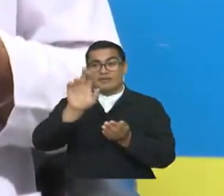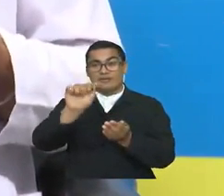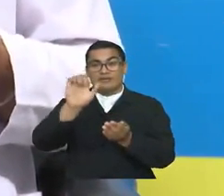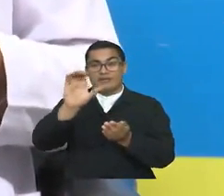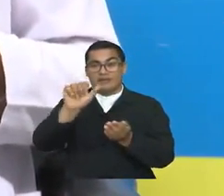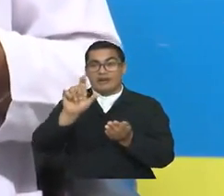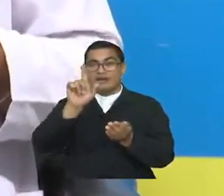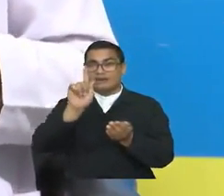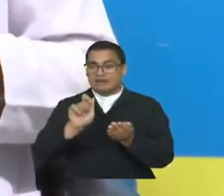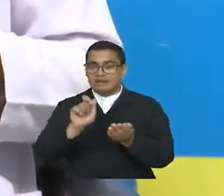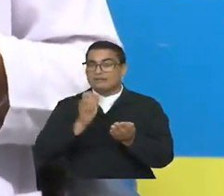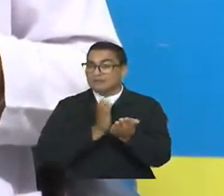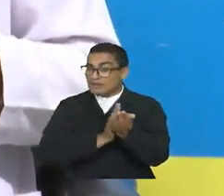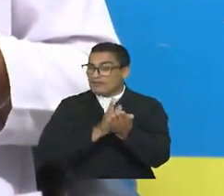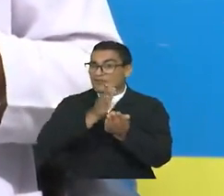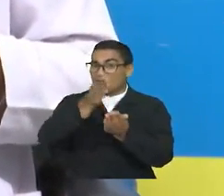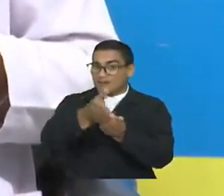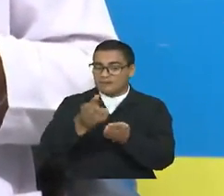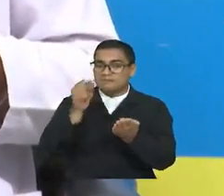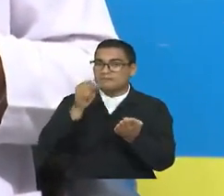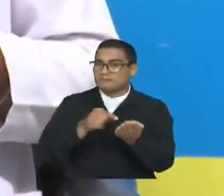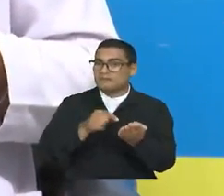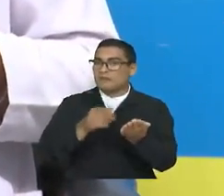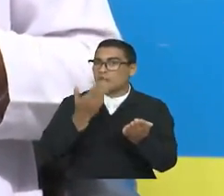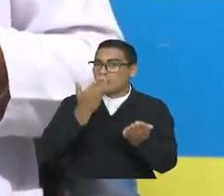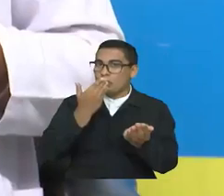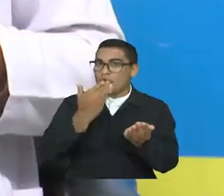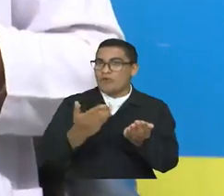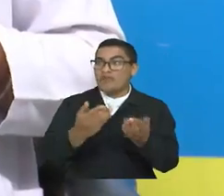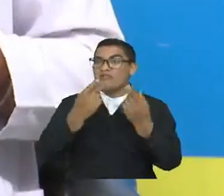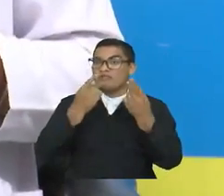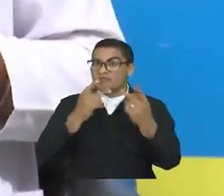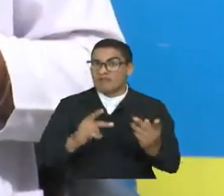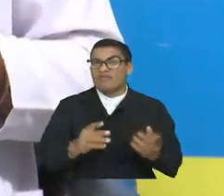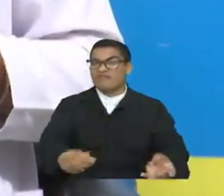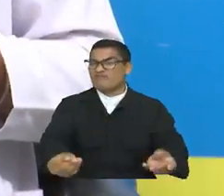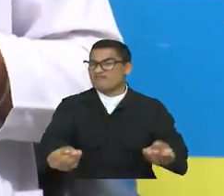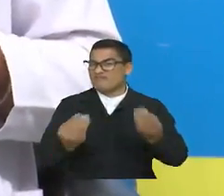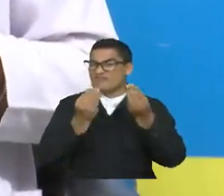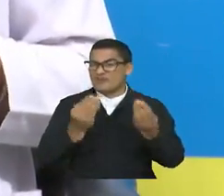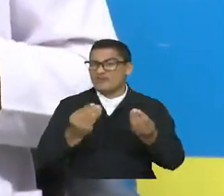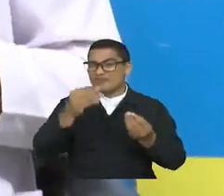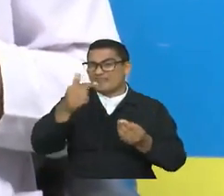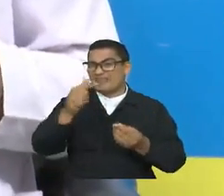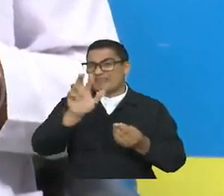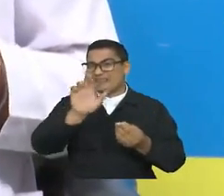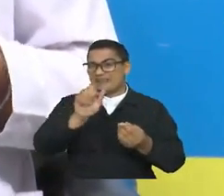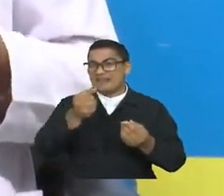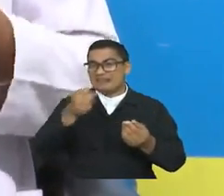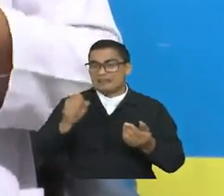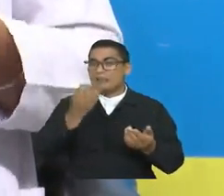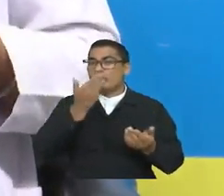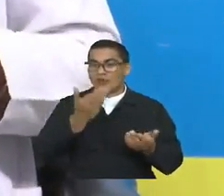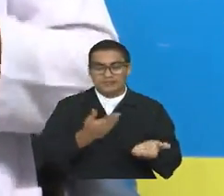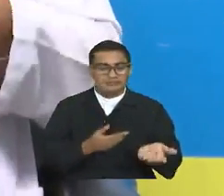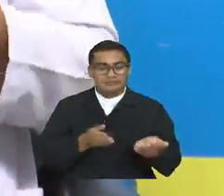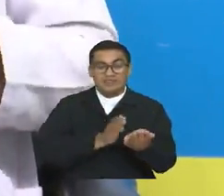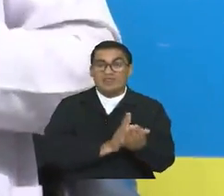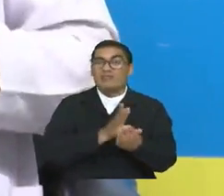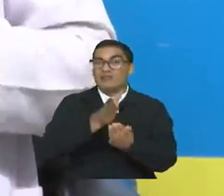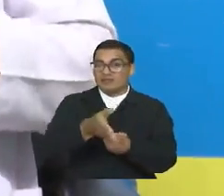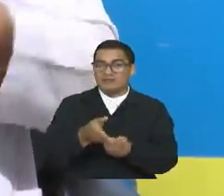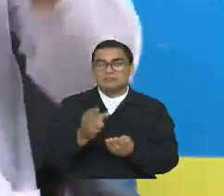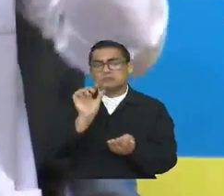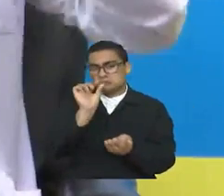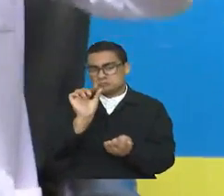el aguacate hay que poner ojo, pestaña y ceja, que ahí sí. Tiene mucha grasa. Es grasoso. Son grasas buenas. Es una grasa buena. Son grasas